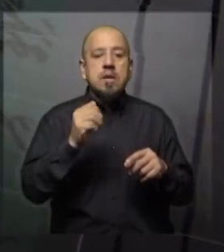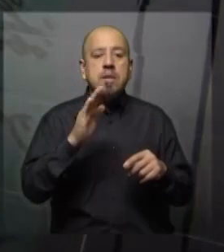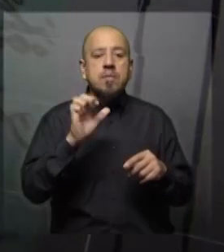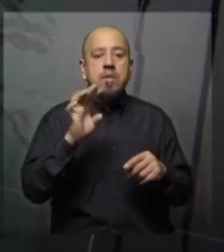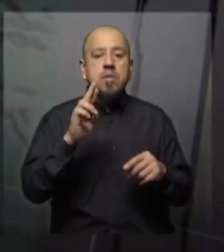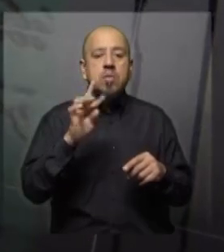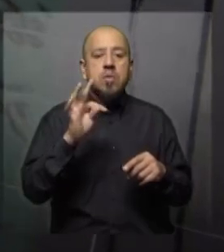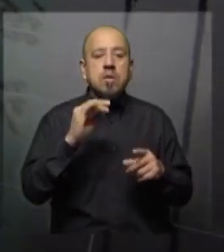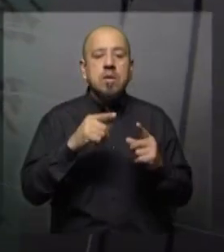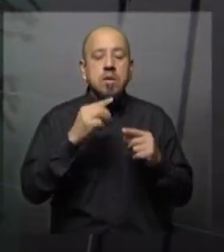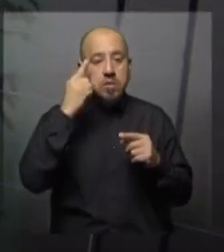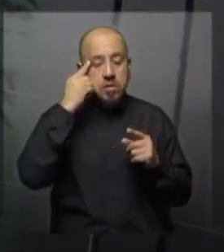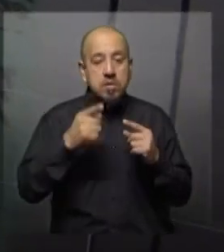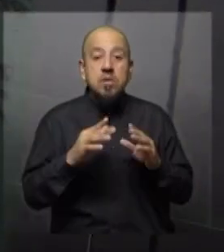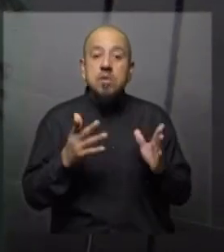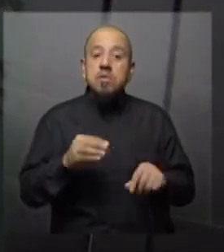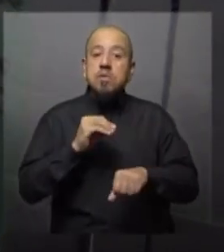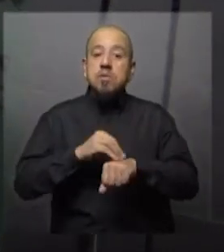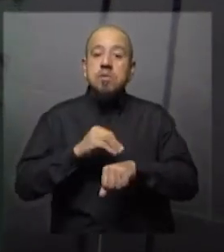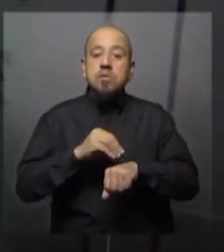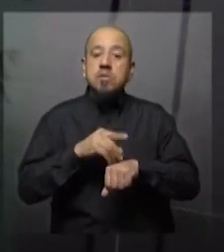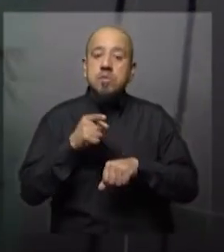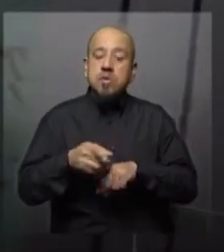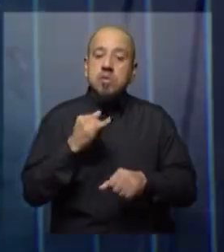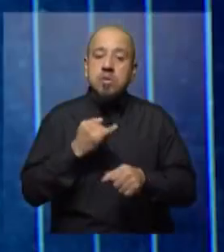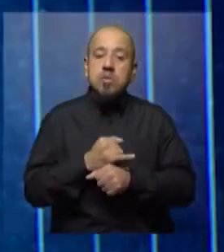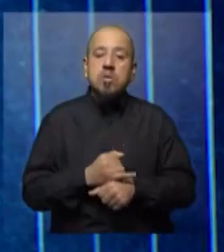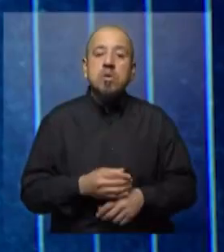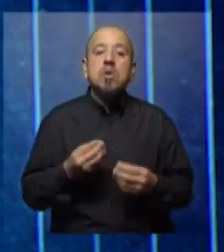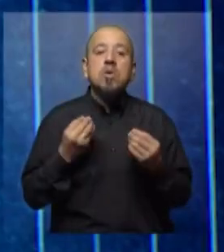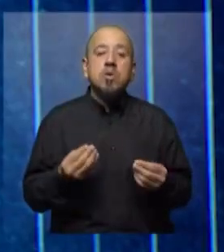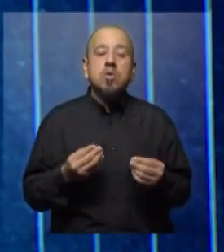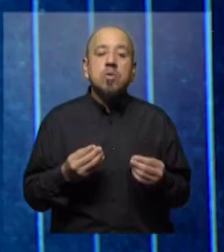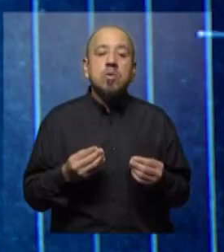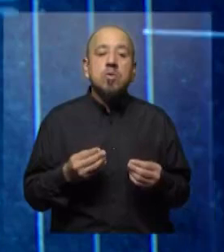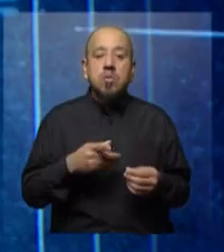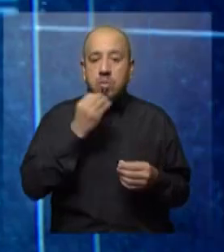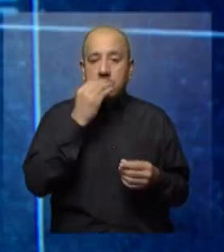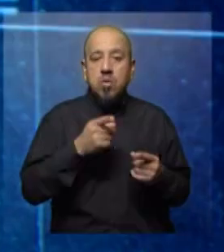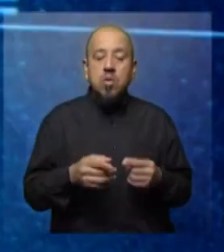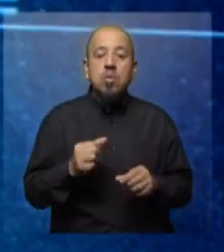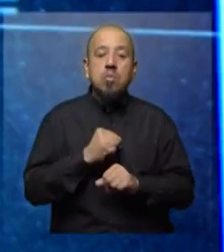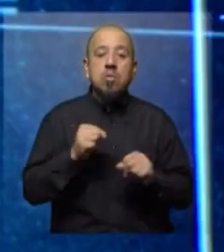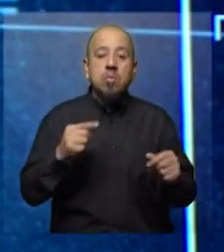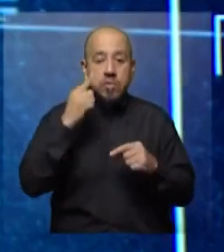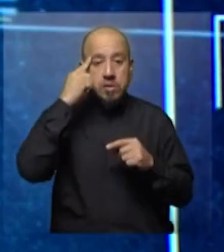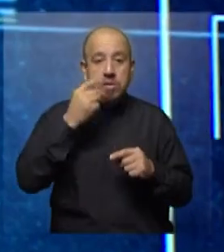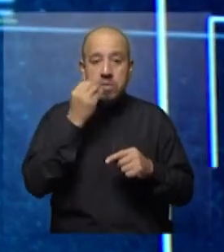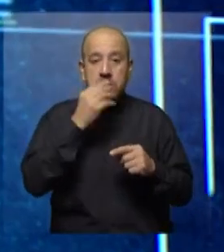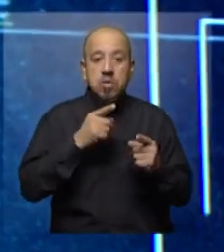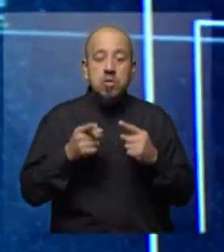terapéutica del pensamiento estemos advertidos sobre estos errores como se mejora Cómo podemos pensar mejor